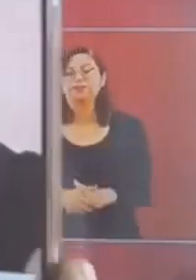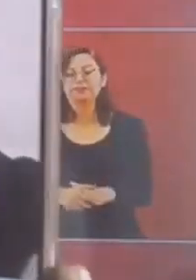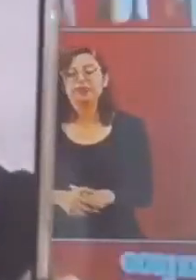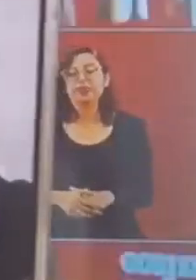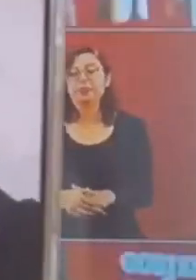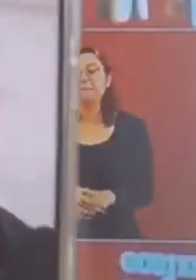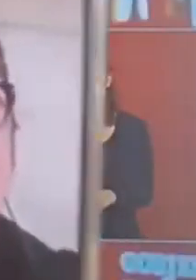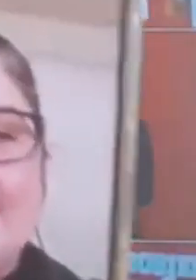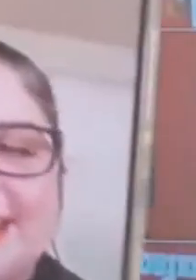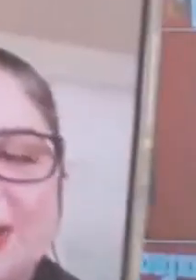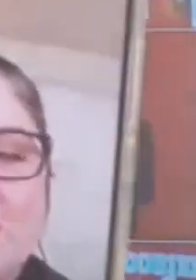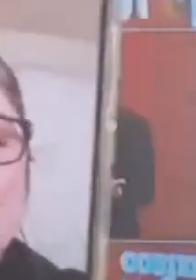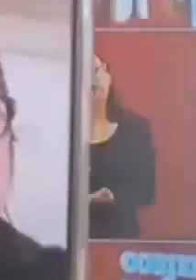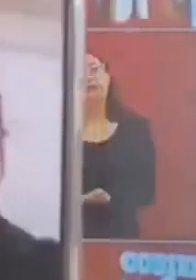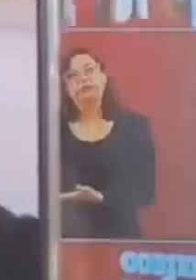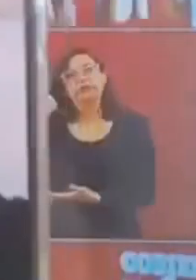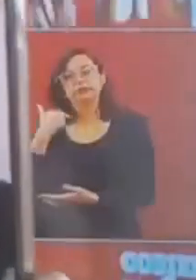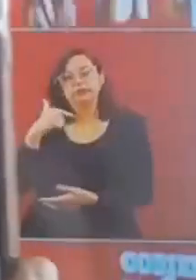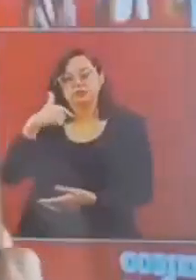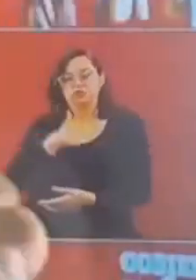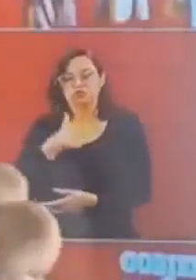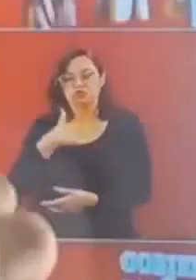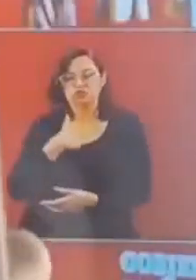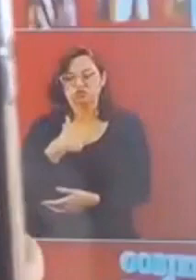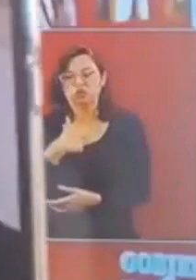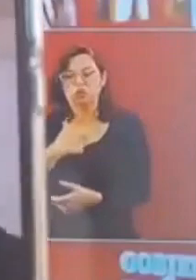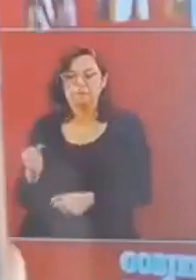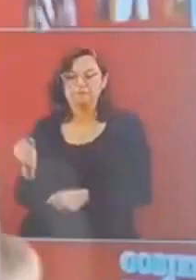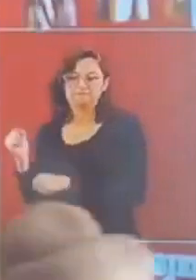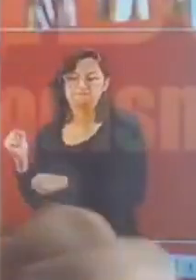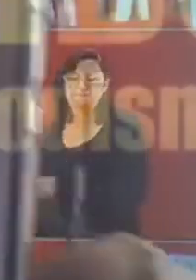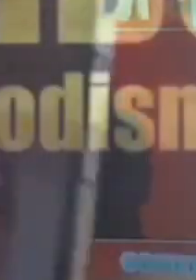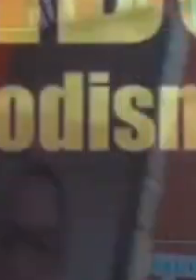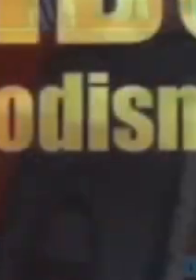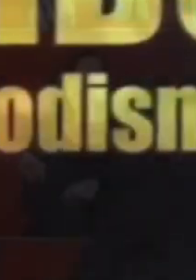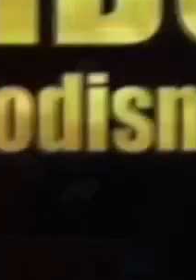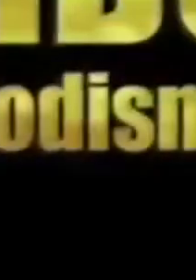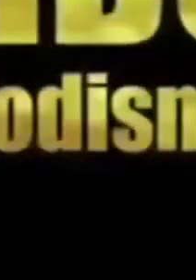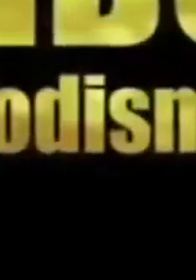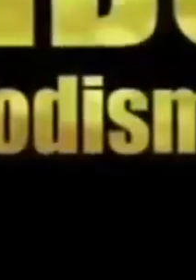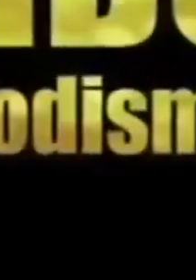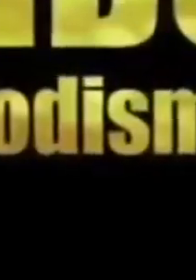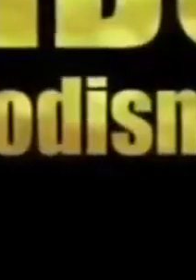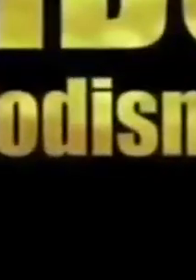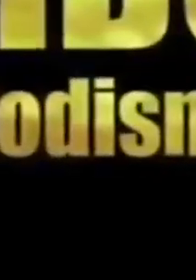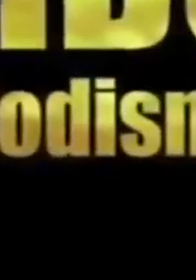gracias. Bye. Bendiciones a todos, fin de semana, gracias. Sí, gracias.